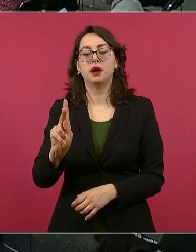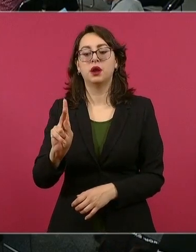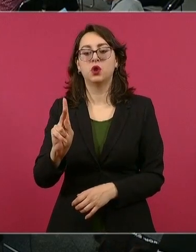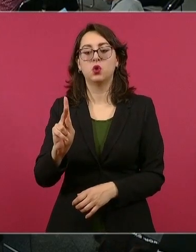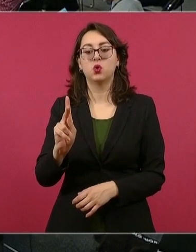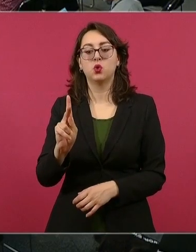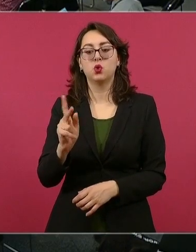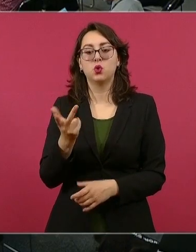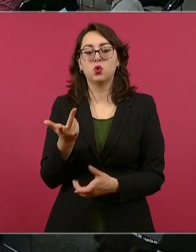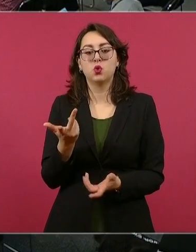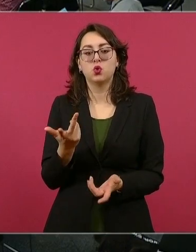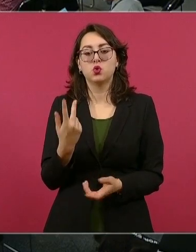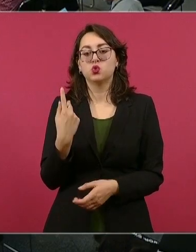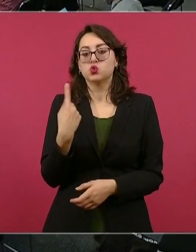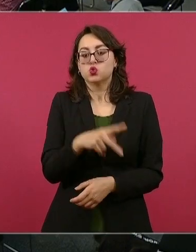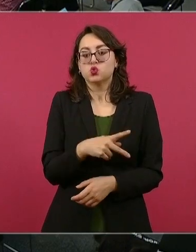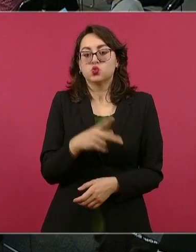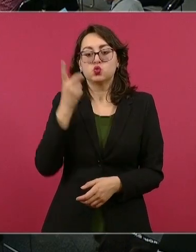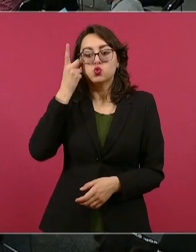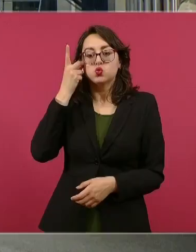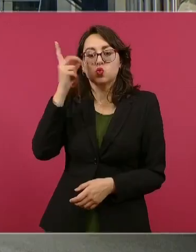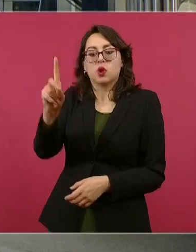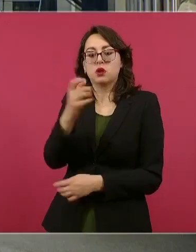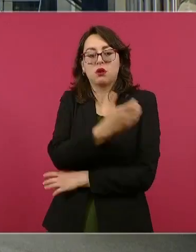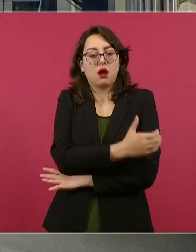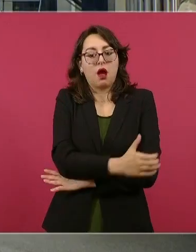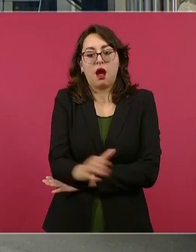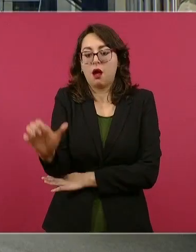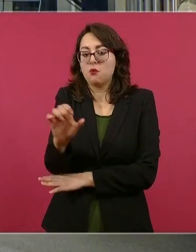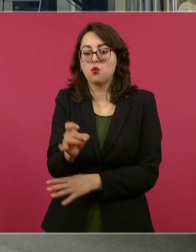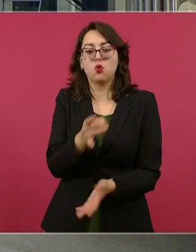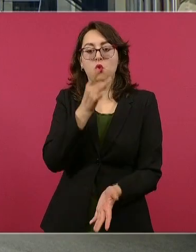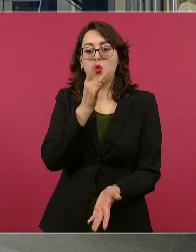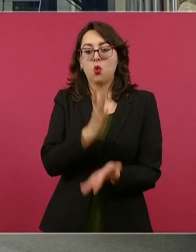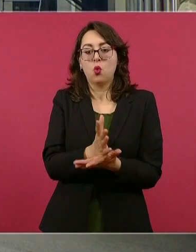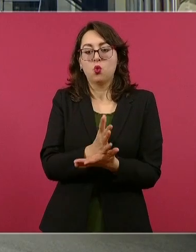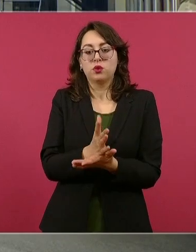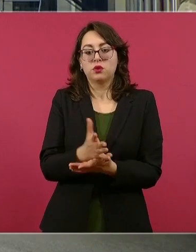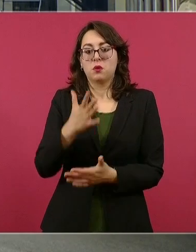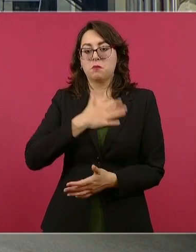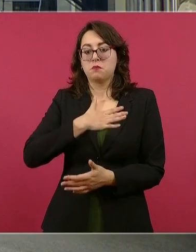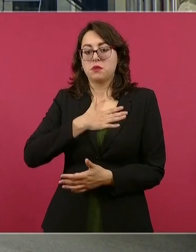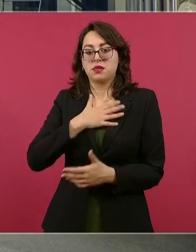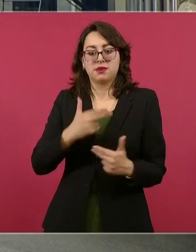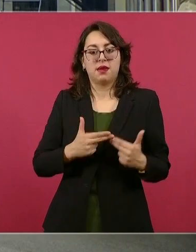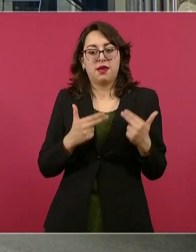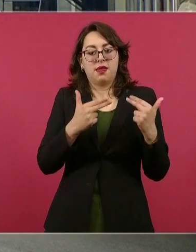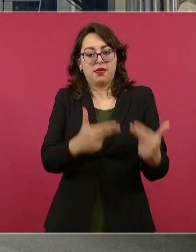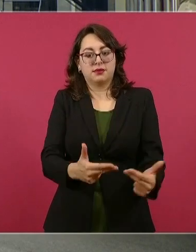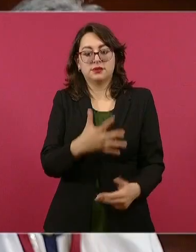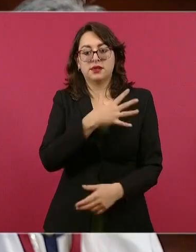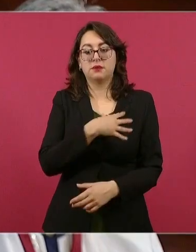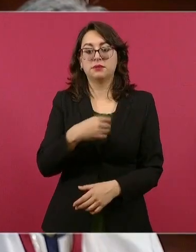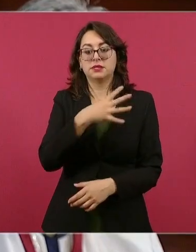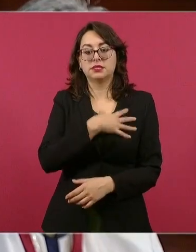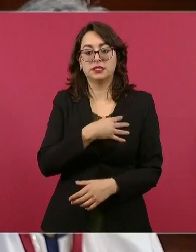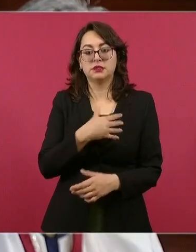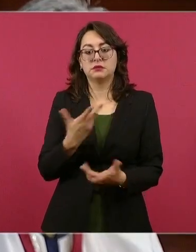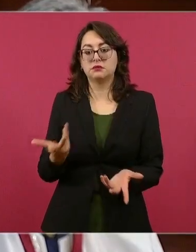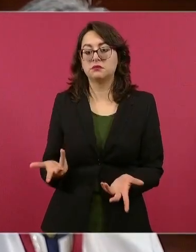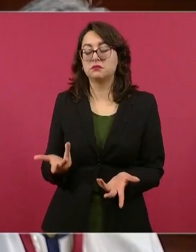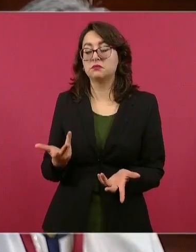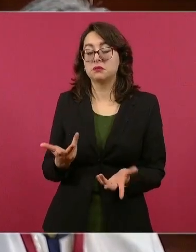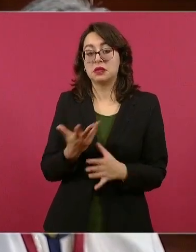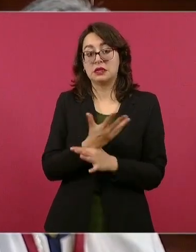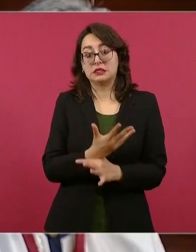pues es lo único que tiene, dice él, bueno, pues yo soy campesino y esto es lo único que le dejo a mis hijos y lo que le están queriendo dar,